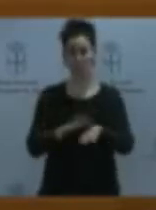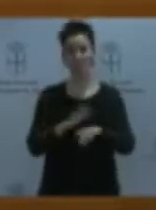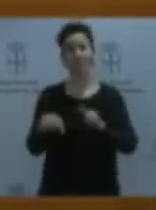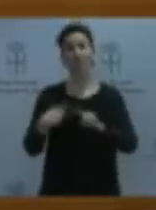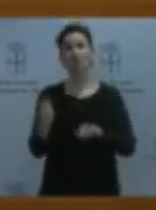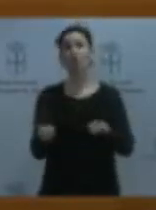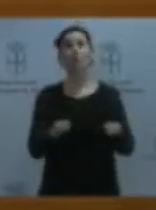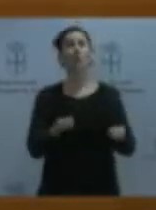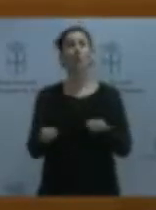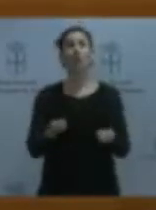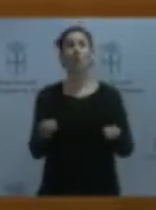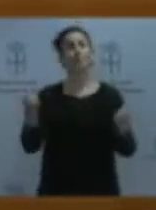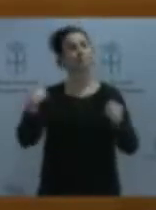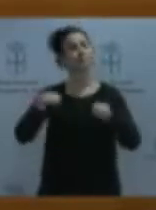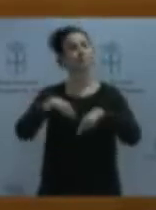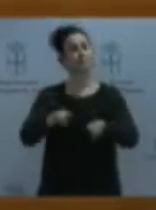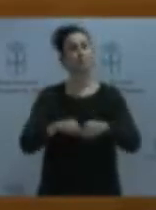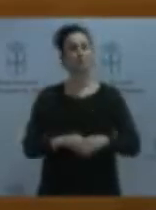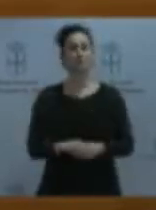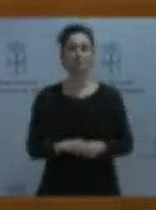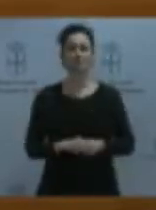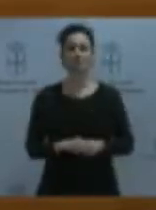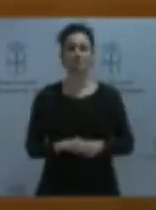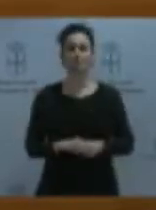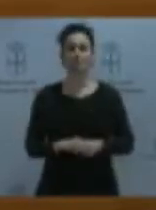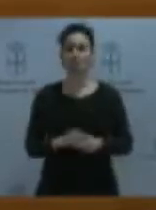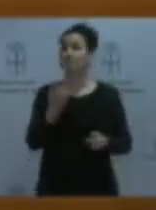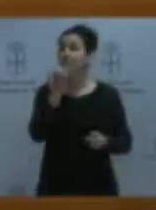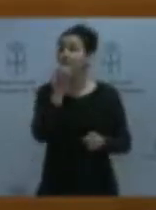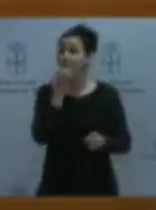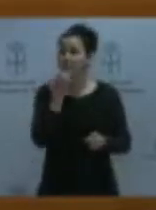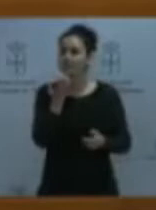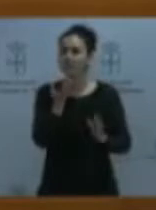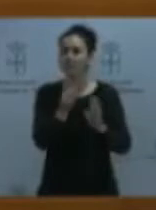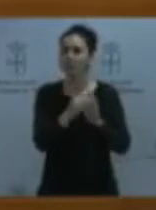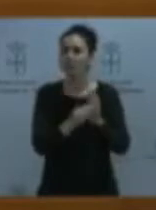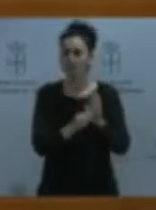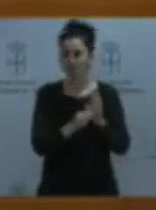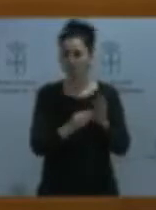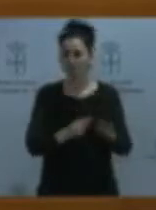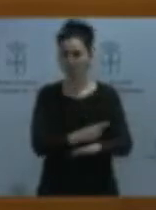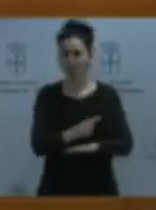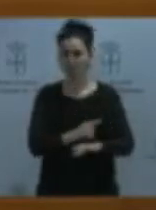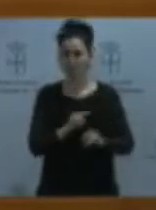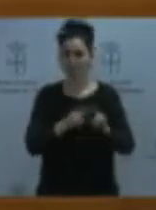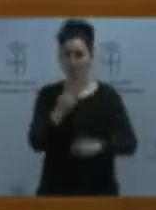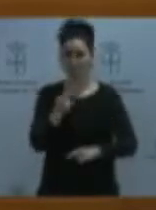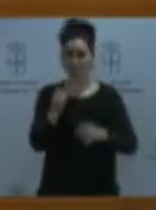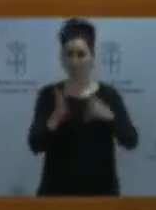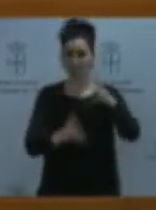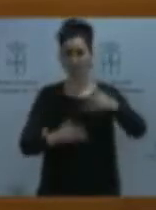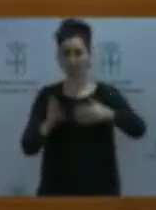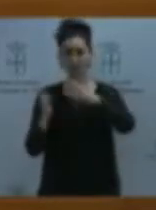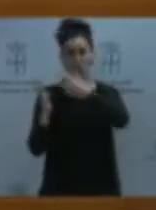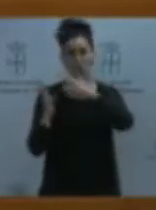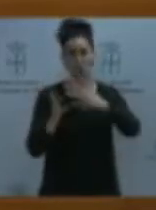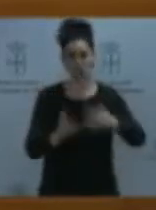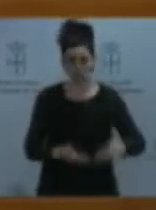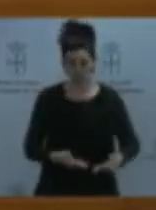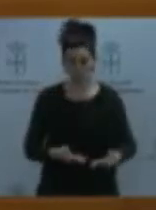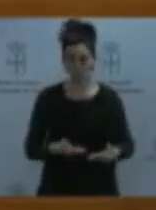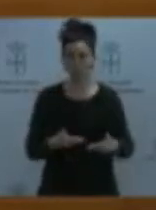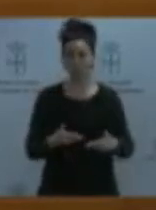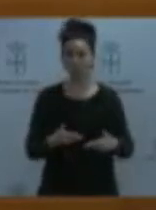albedrío. Por ejemplo, no incluir las horas extraordinarias en el cómputo de los mandos. Con